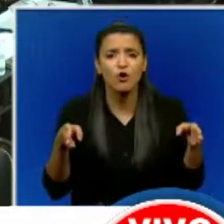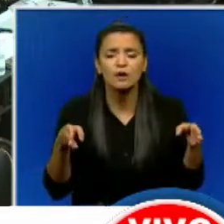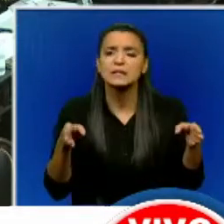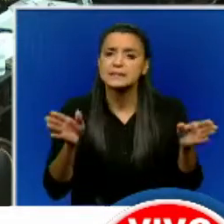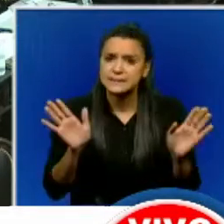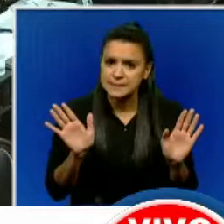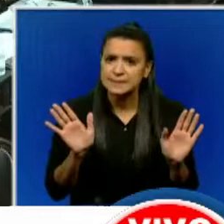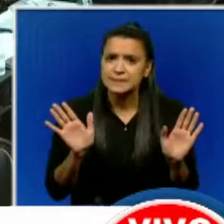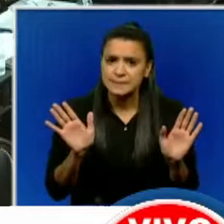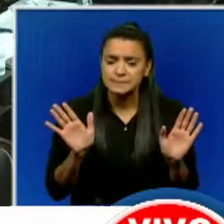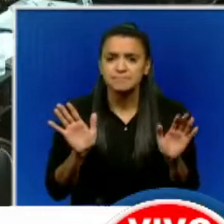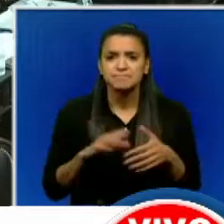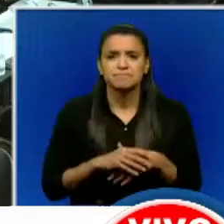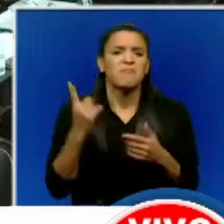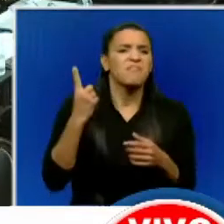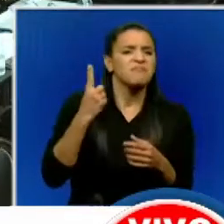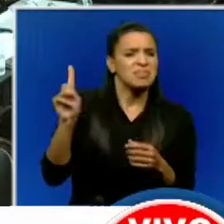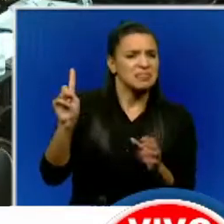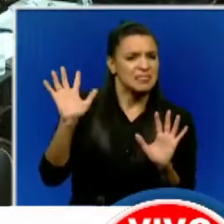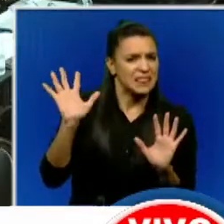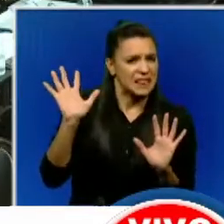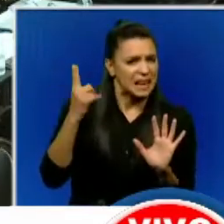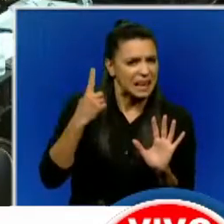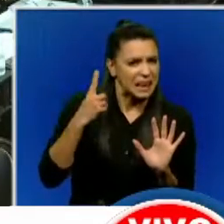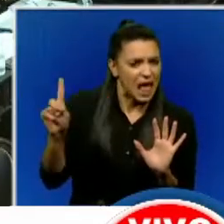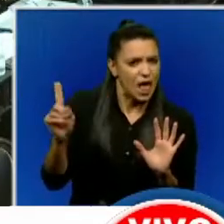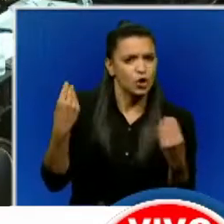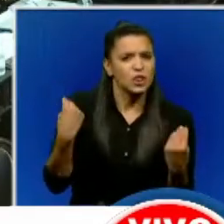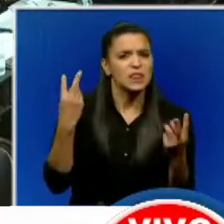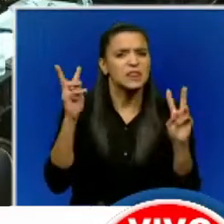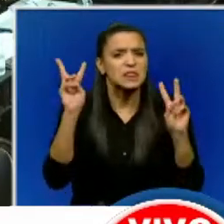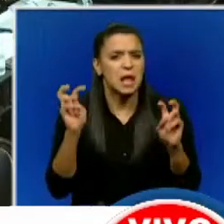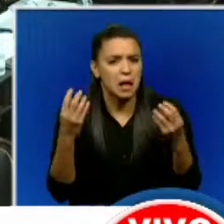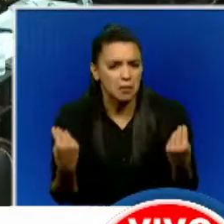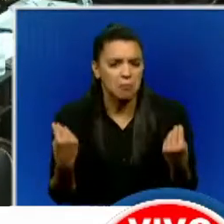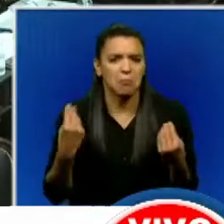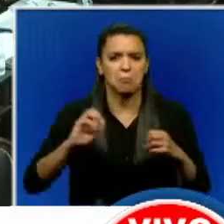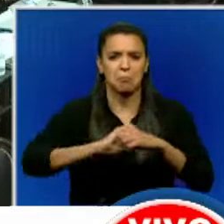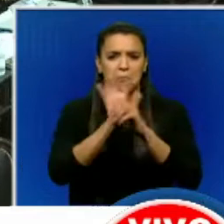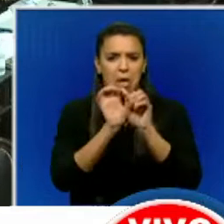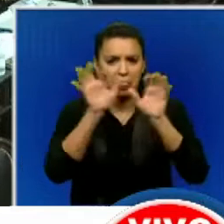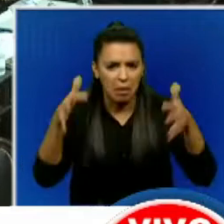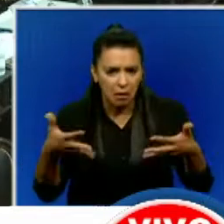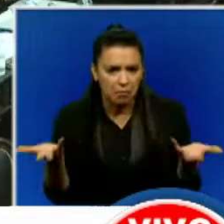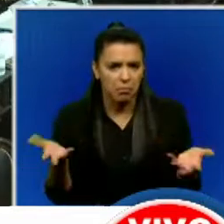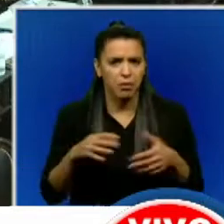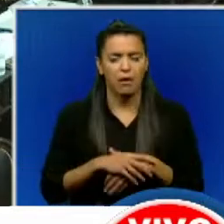muy atípico por el tema de la pandemia.